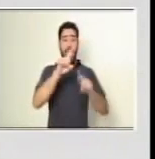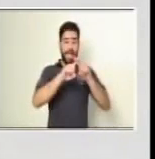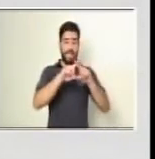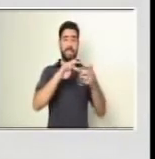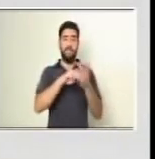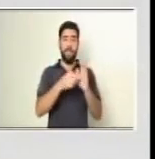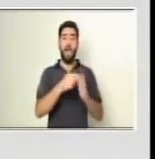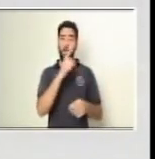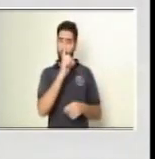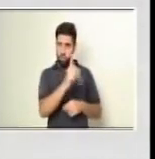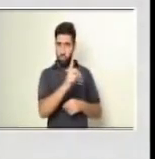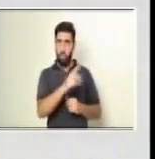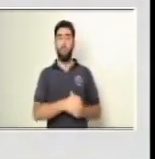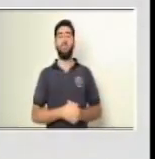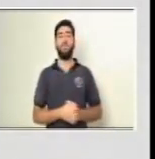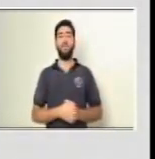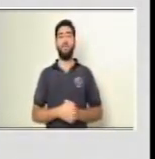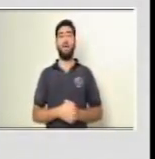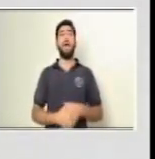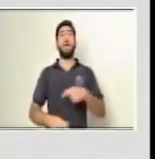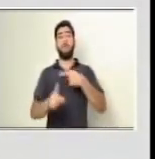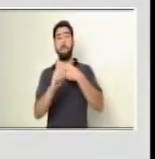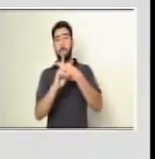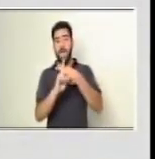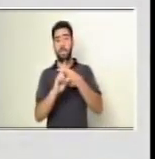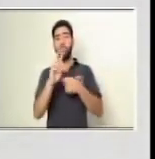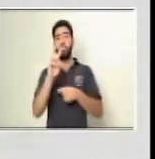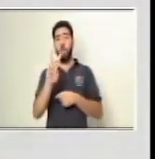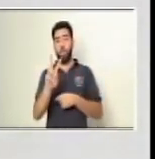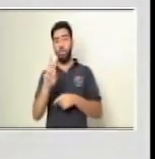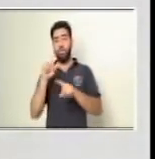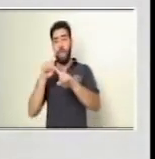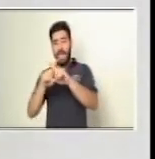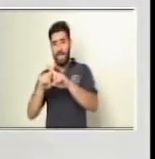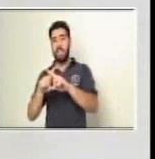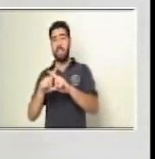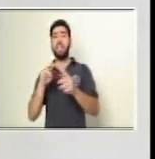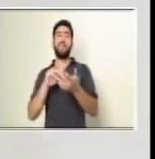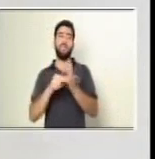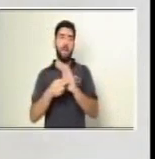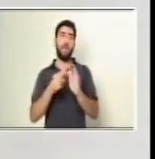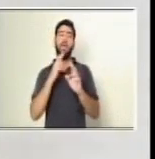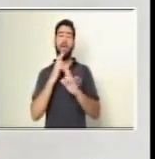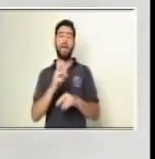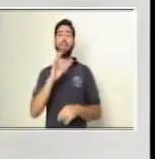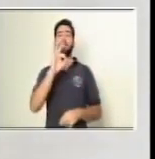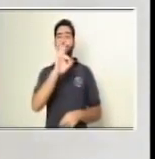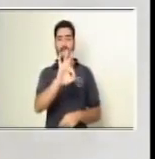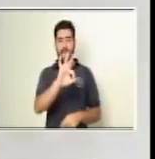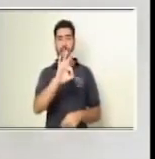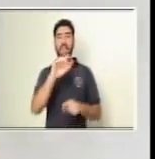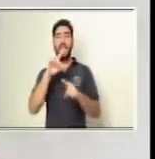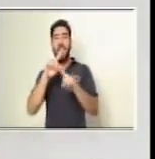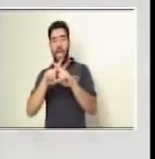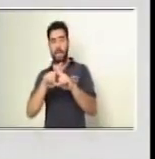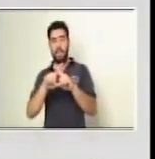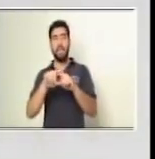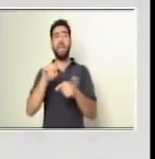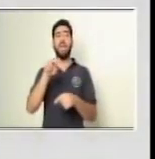que es el coeficiente que está acá, más 2, vamos a tener 3x. Y eso nos